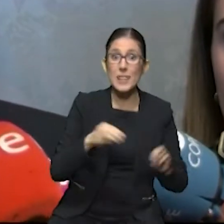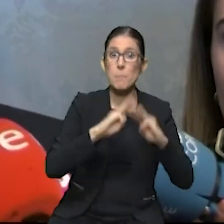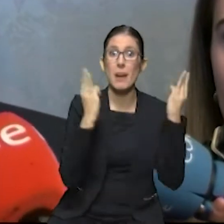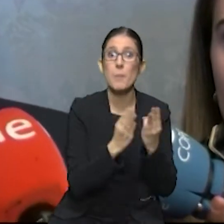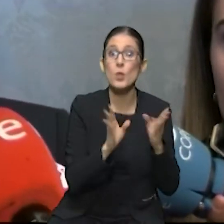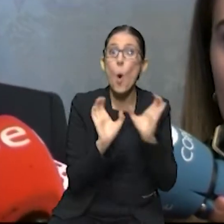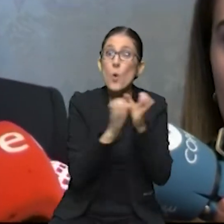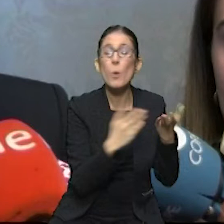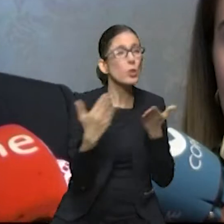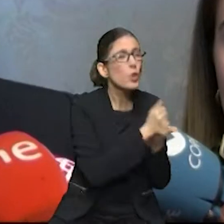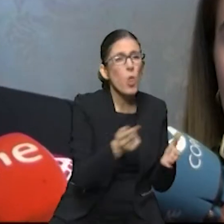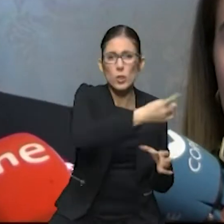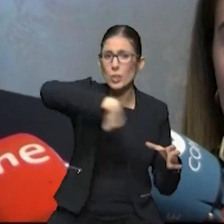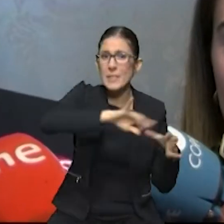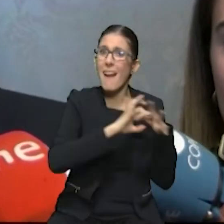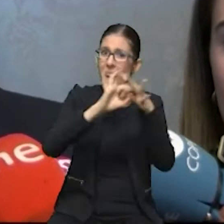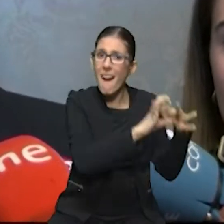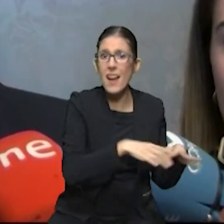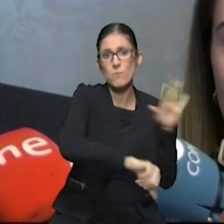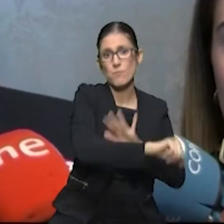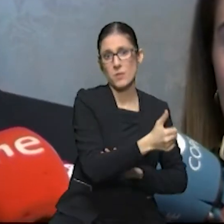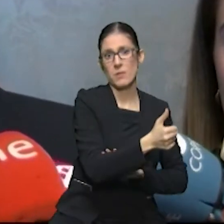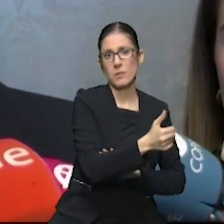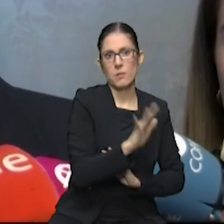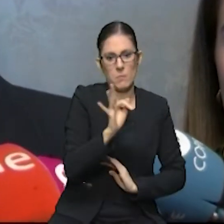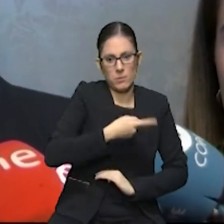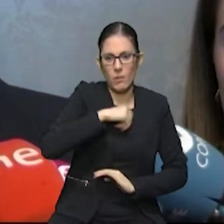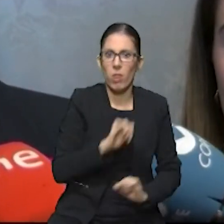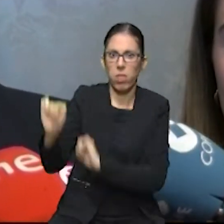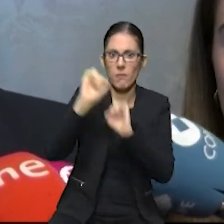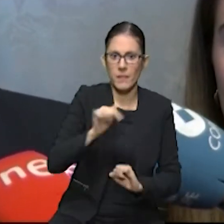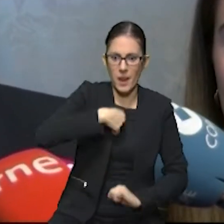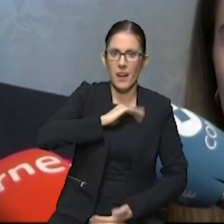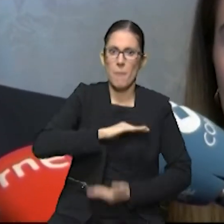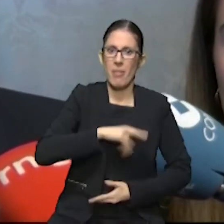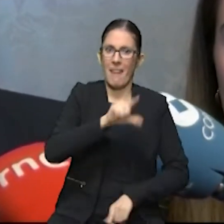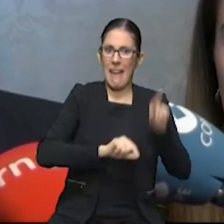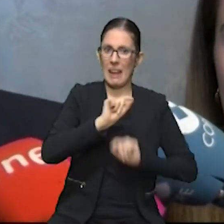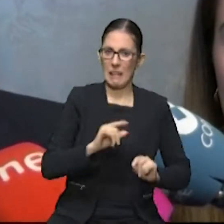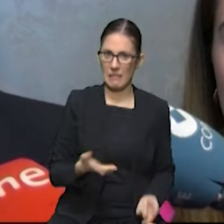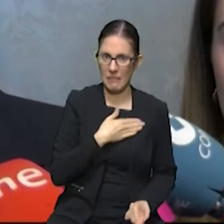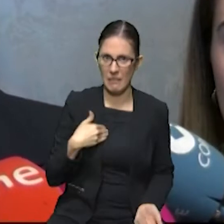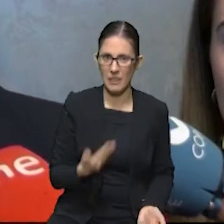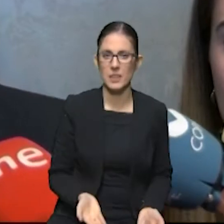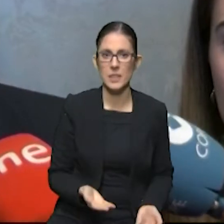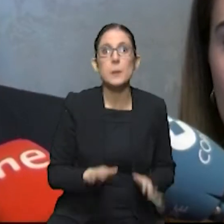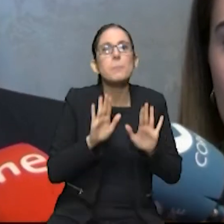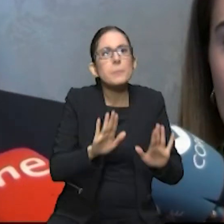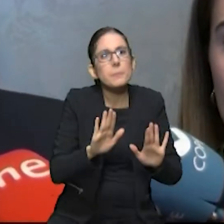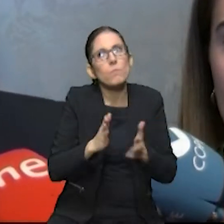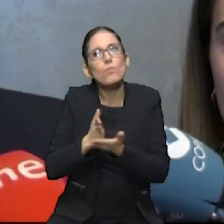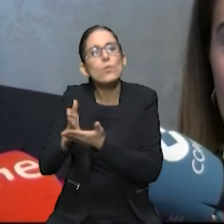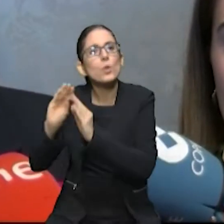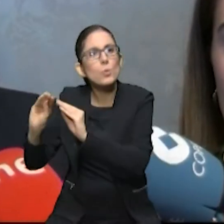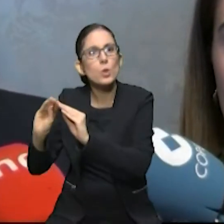parlamentarios y que, bueno, pues que en defensa también de nuestras competencias ejerceremos. Pero bueno, por su parte el